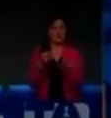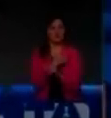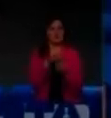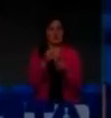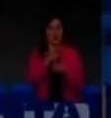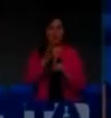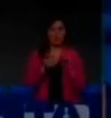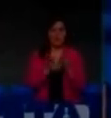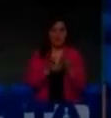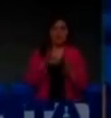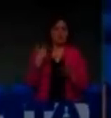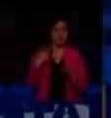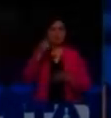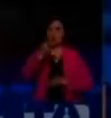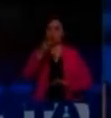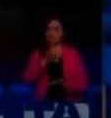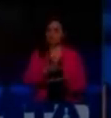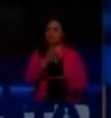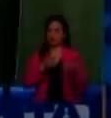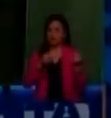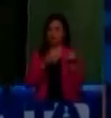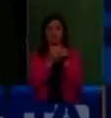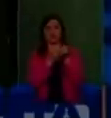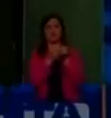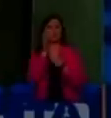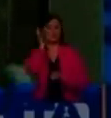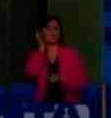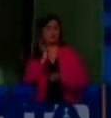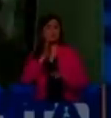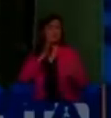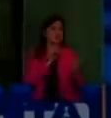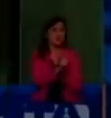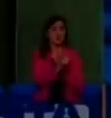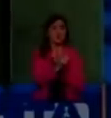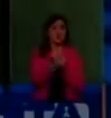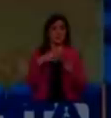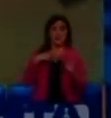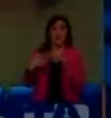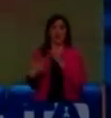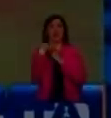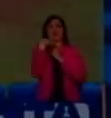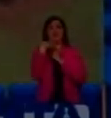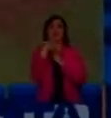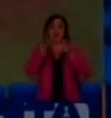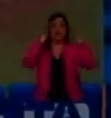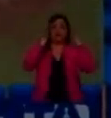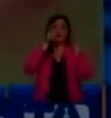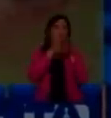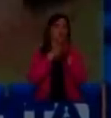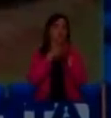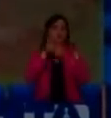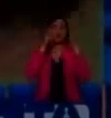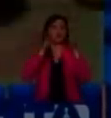se vuelva a repetir, que tengamos un apoyo, que cada vez que una mujer denuncie realmente sea atendida, realmente